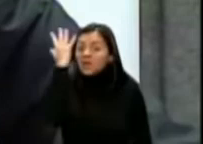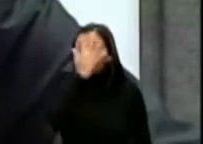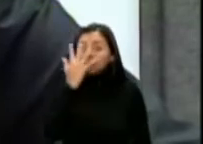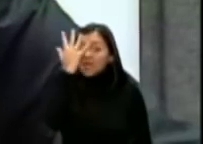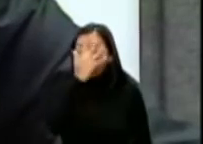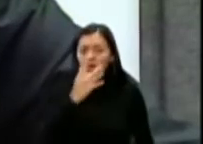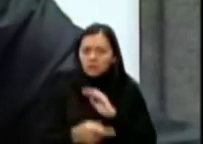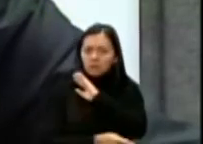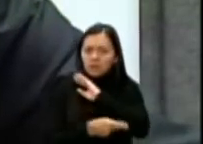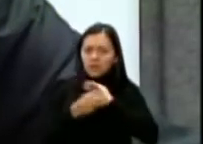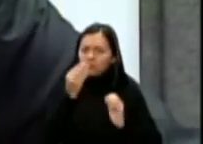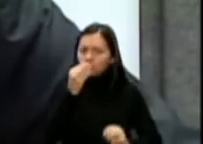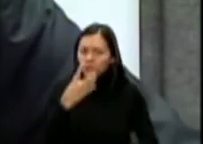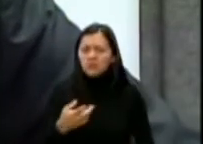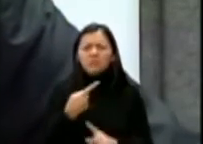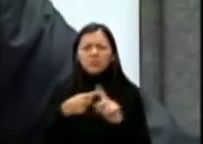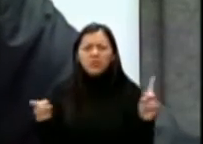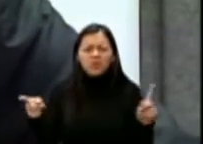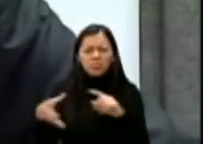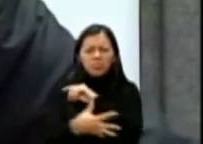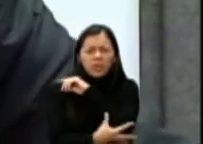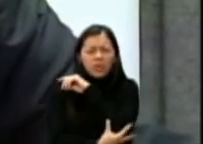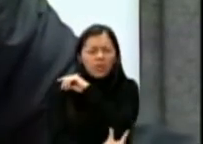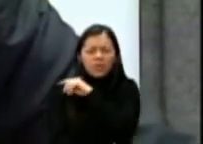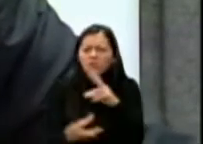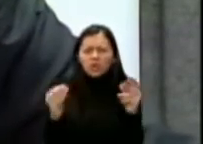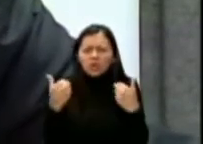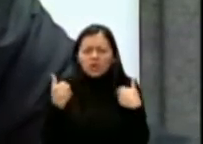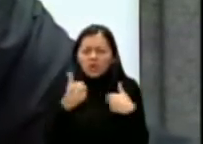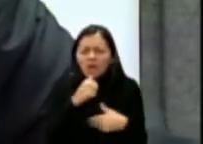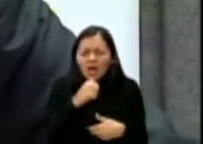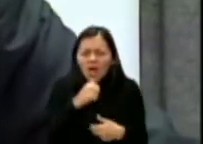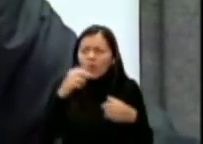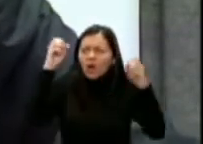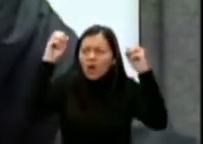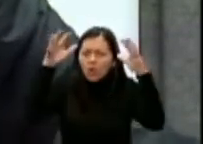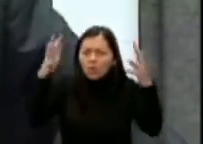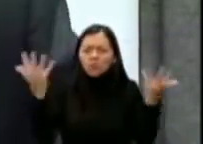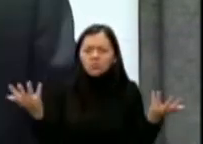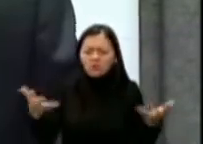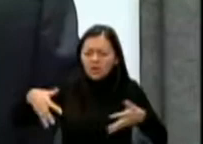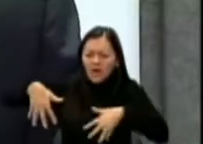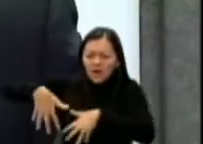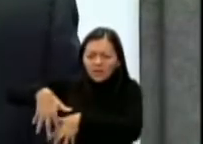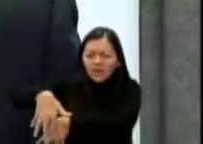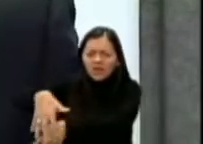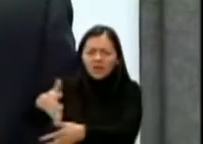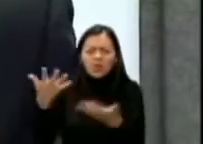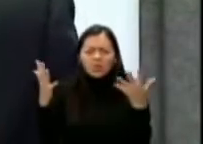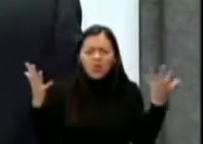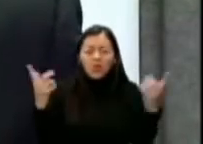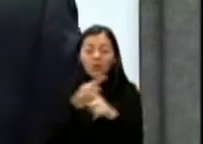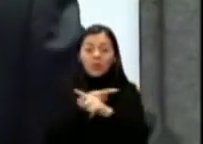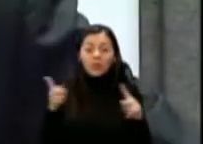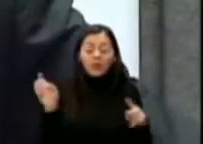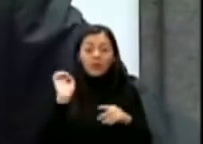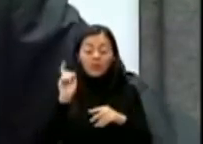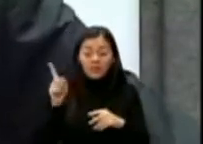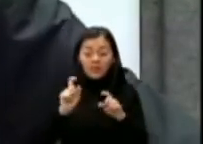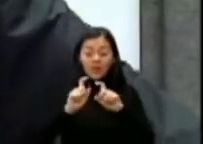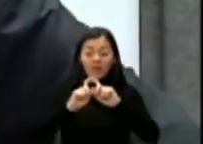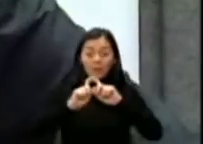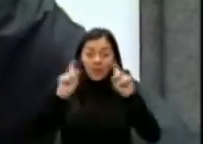tenía servicios básicos no tenía alcantarillado tener agua potable como esmeraldas tuvo que intervenir ecuador estratégico